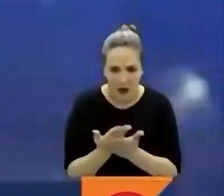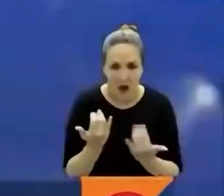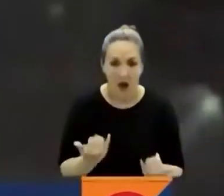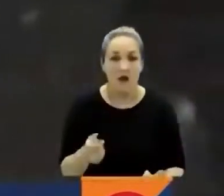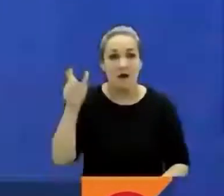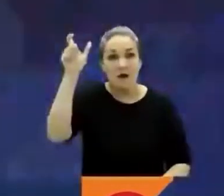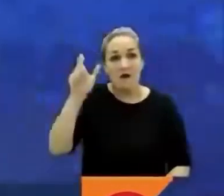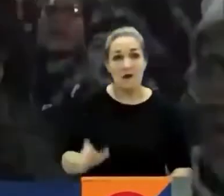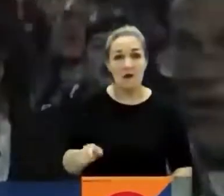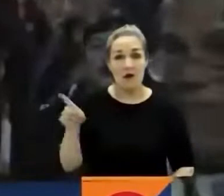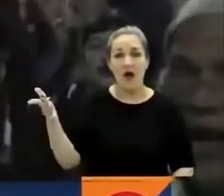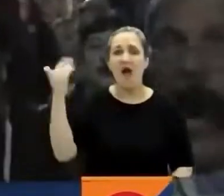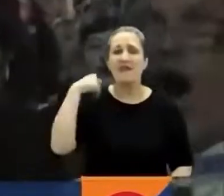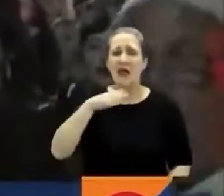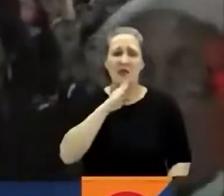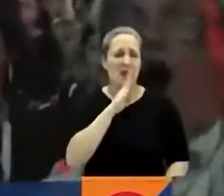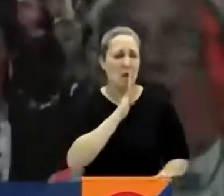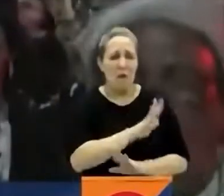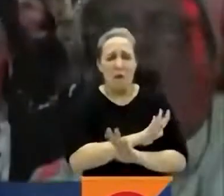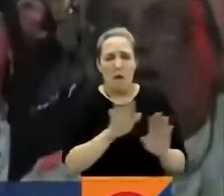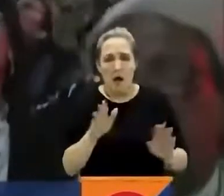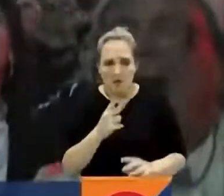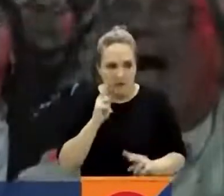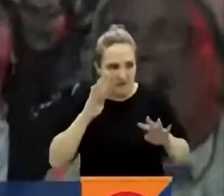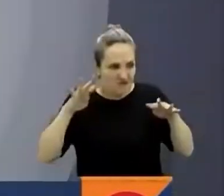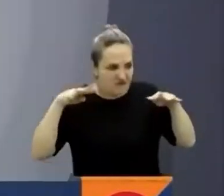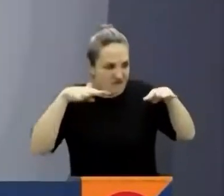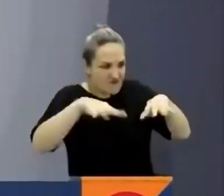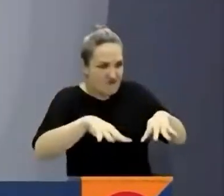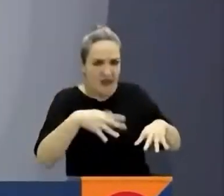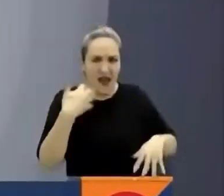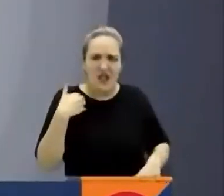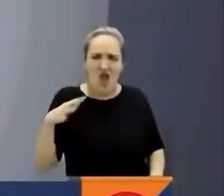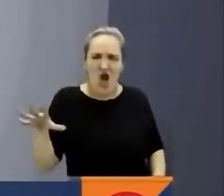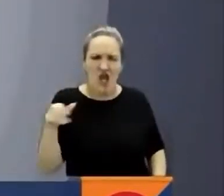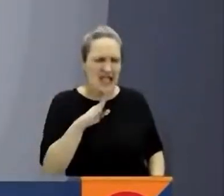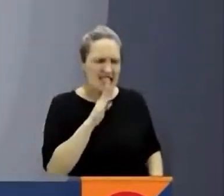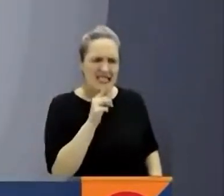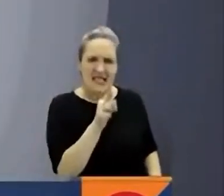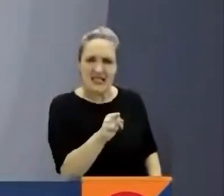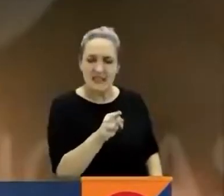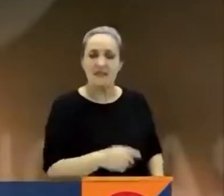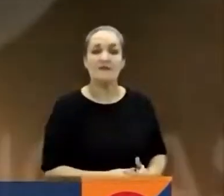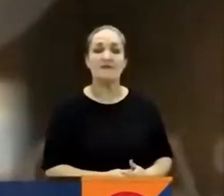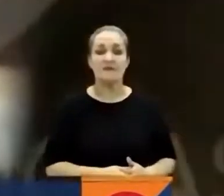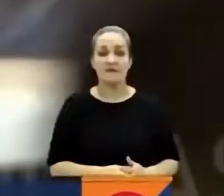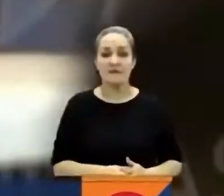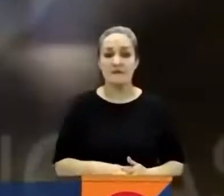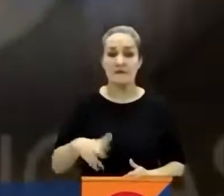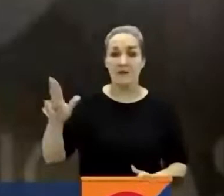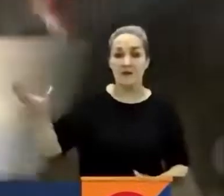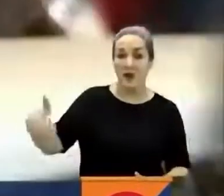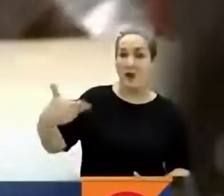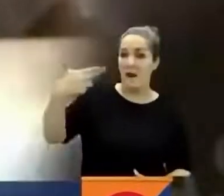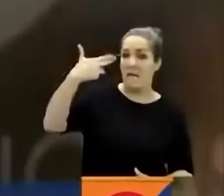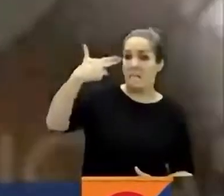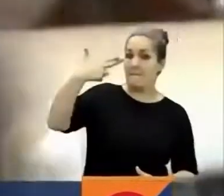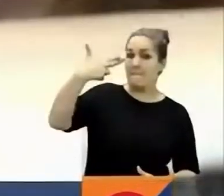del parcial anonimato a ser por quien toda Argentina pregunta. Fallar